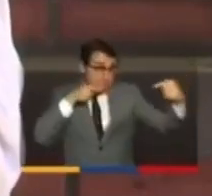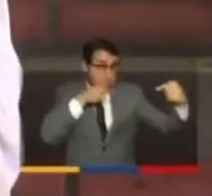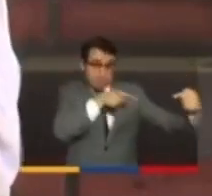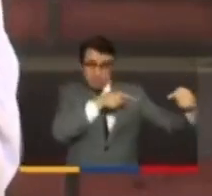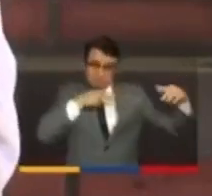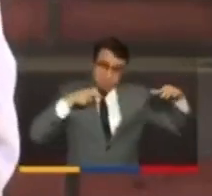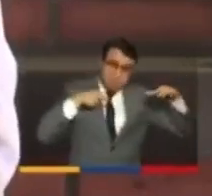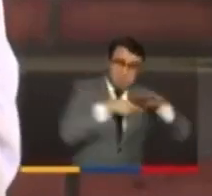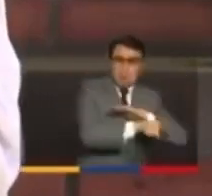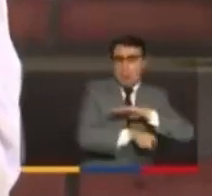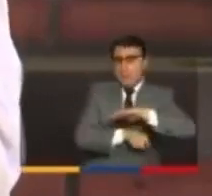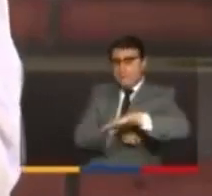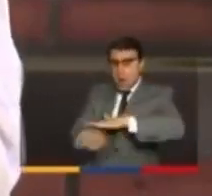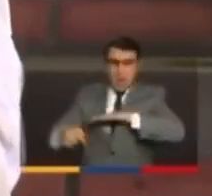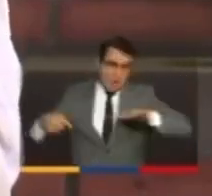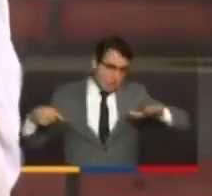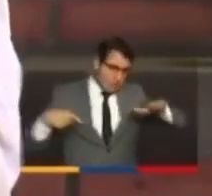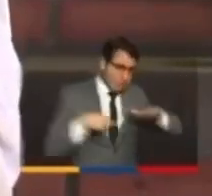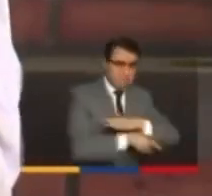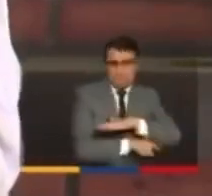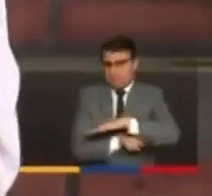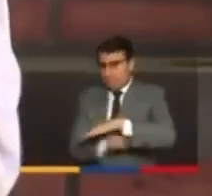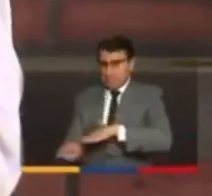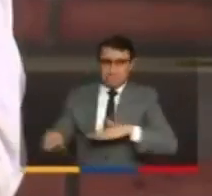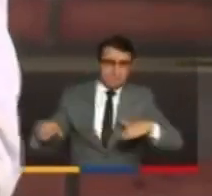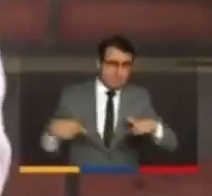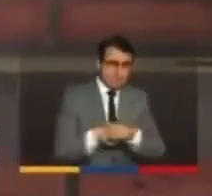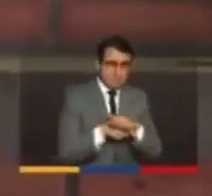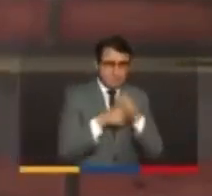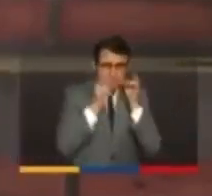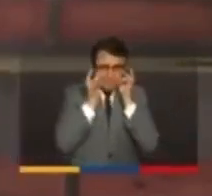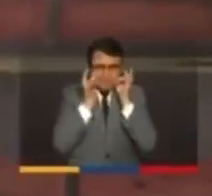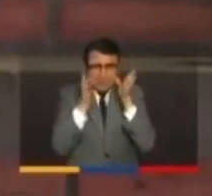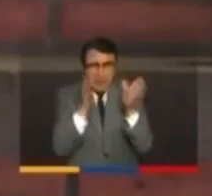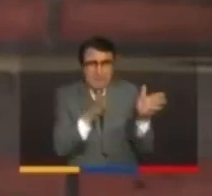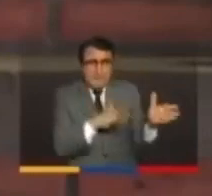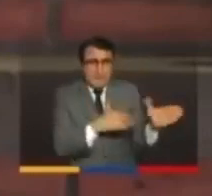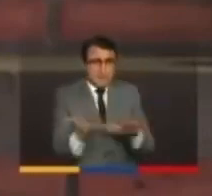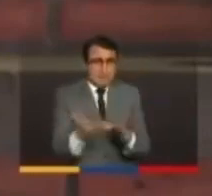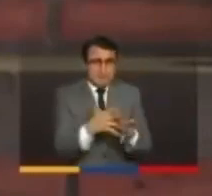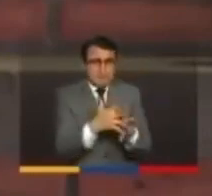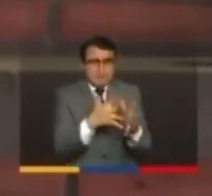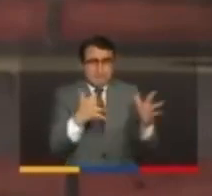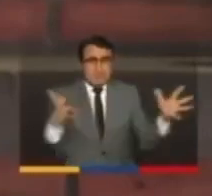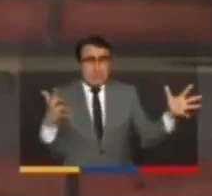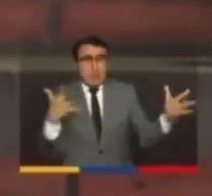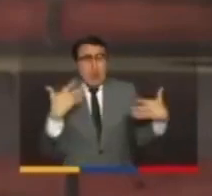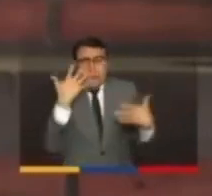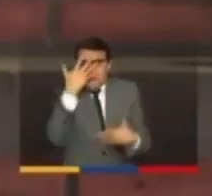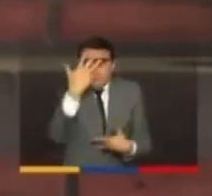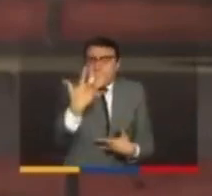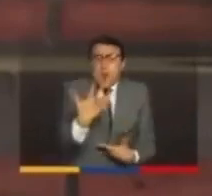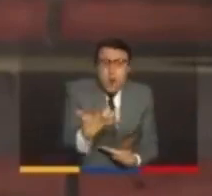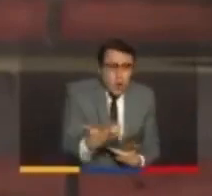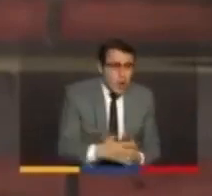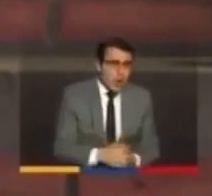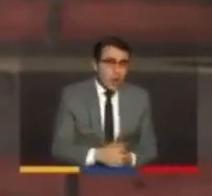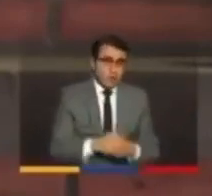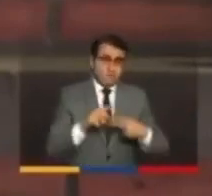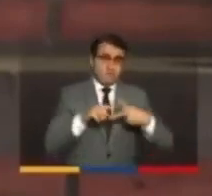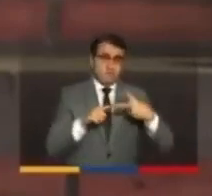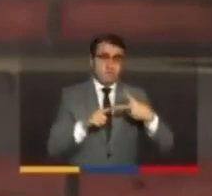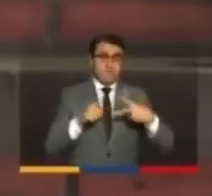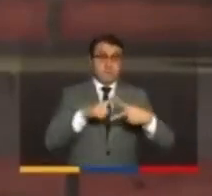manera tan dantesca que no hay sino dos explicaciones para eso. Uno, que los combatientes